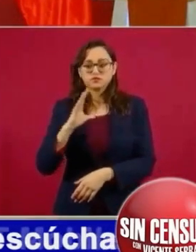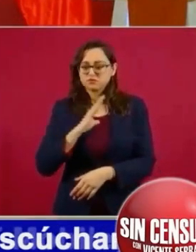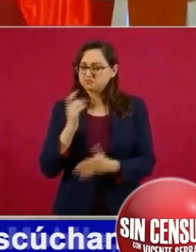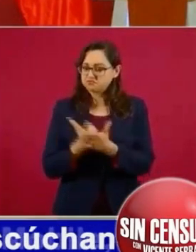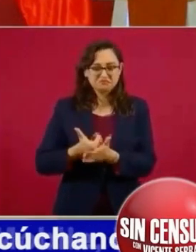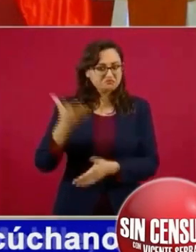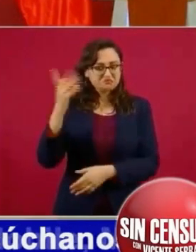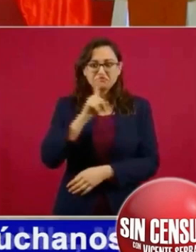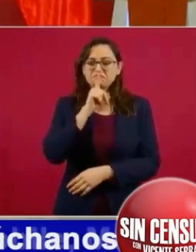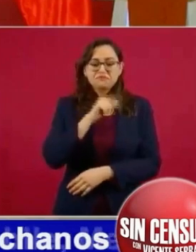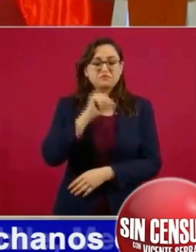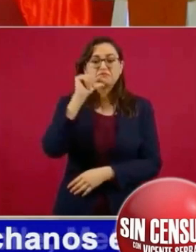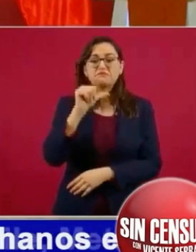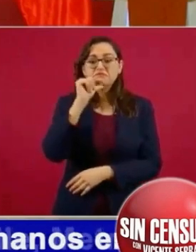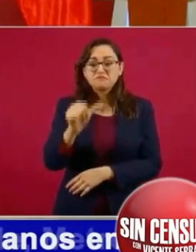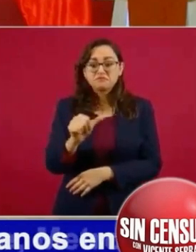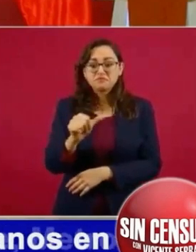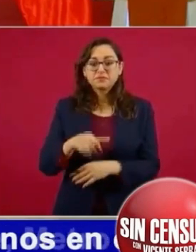Lo único que va a aumentar